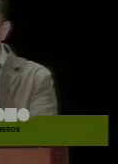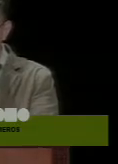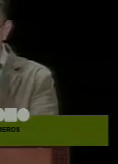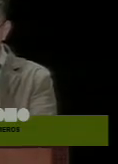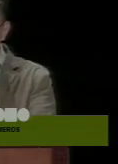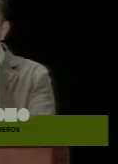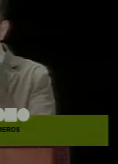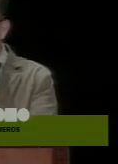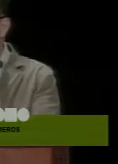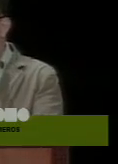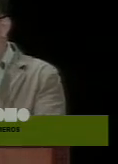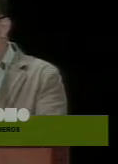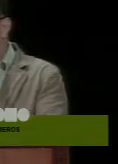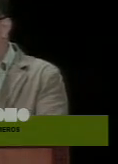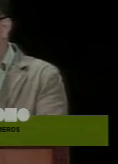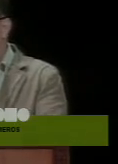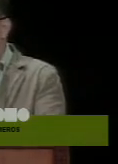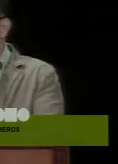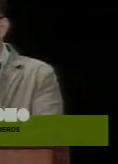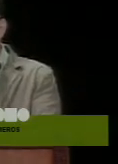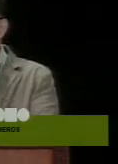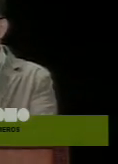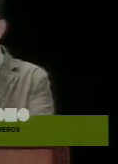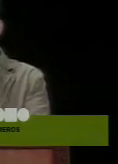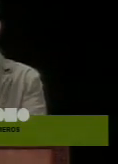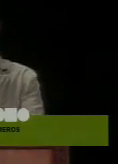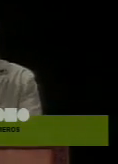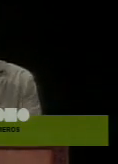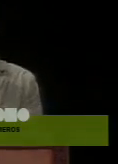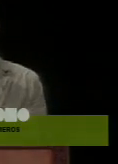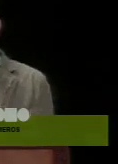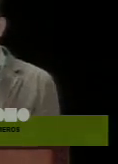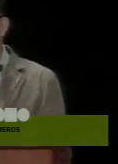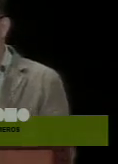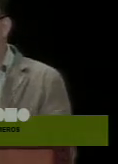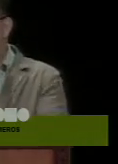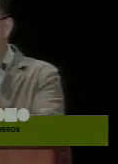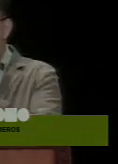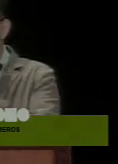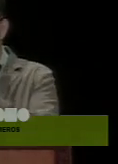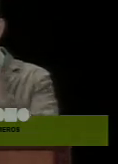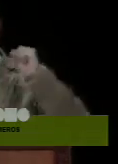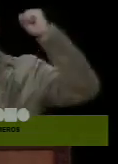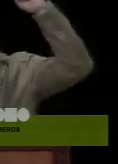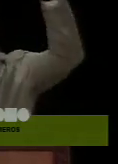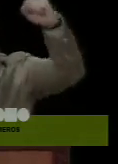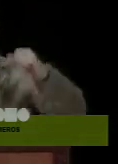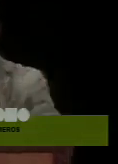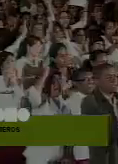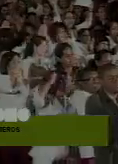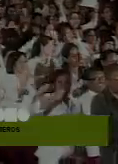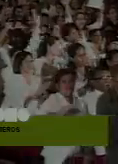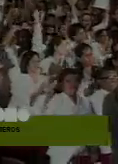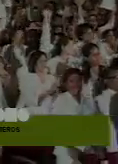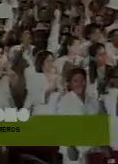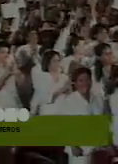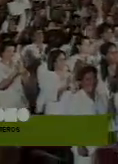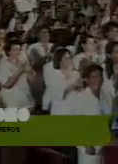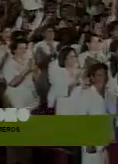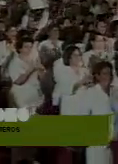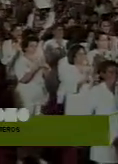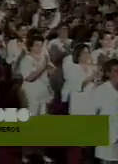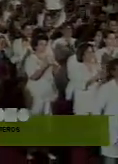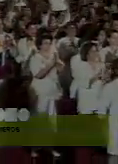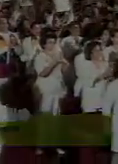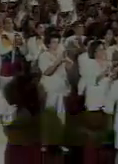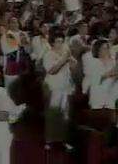labor de siempre. Día de la enfermera, día de la vida. Patria, socialista o muerte, venceremos. Felicidades